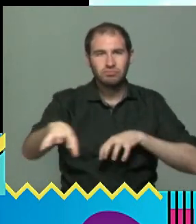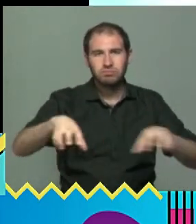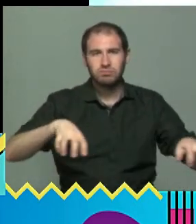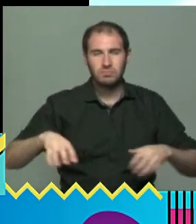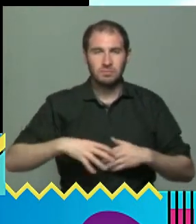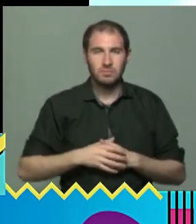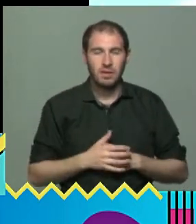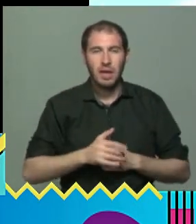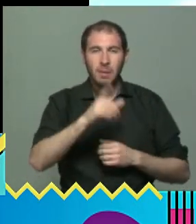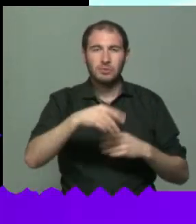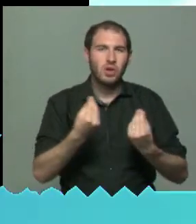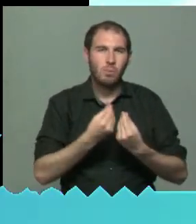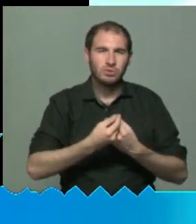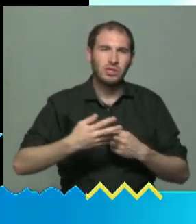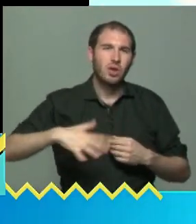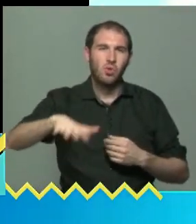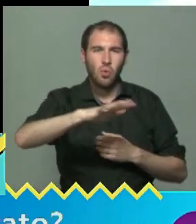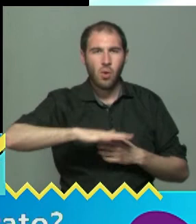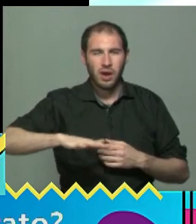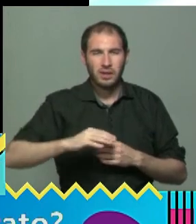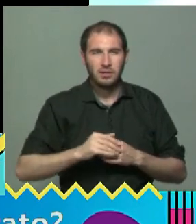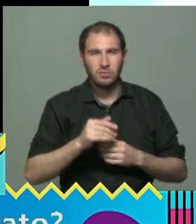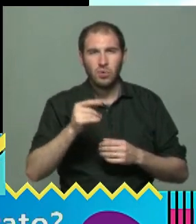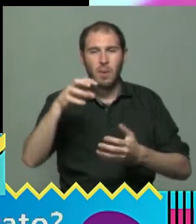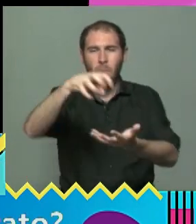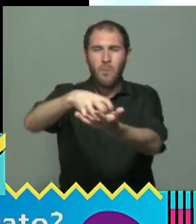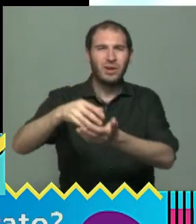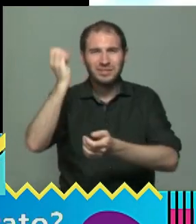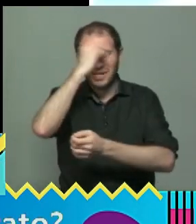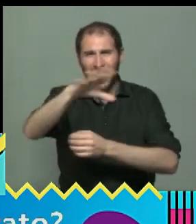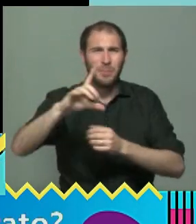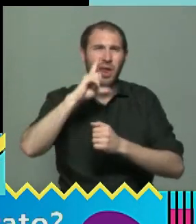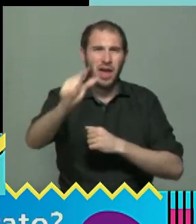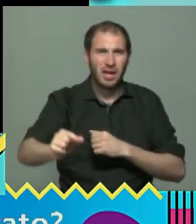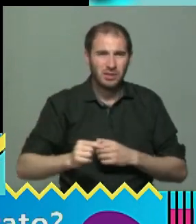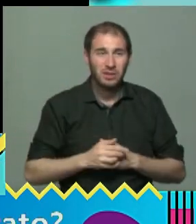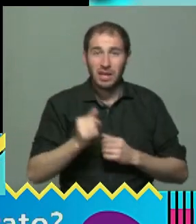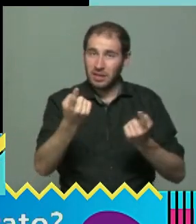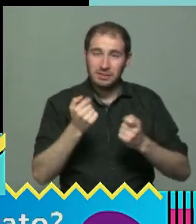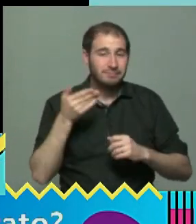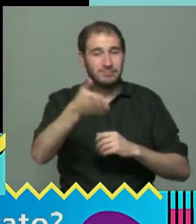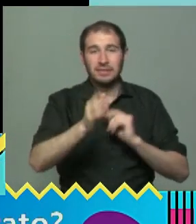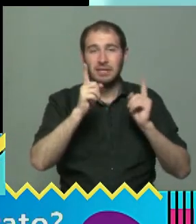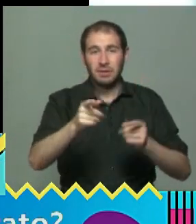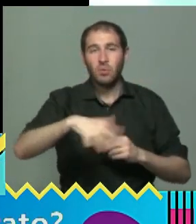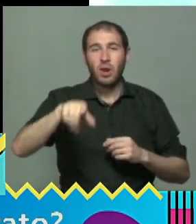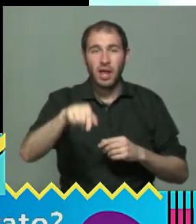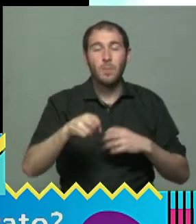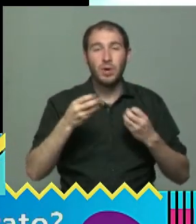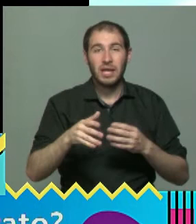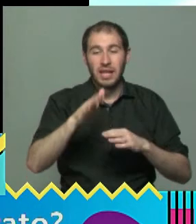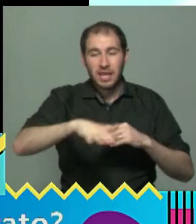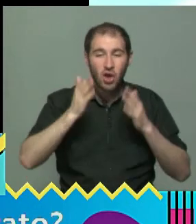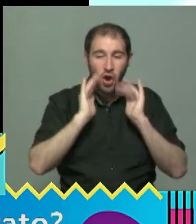muchas personas que viven en sectores, en puestos, en lugares más aislados, que se requiere llegar también a esos lugares porque también hay